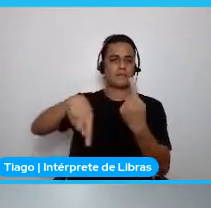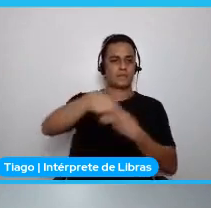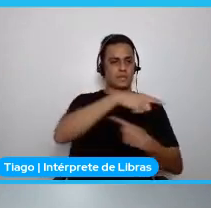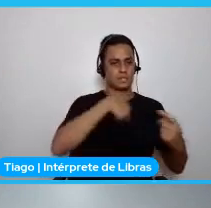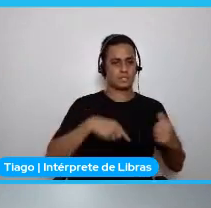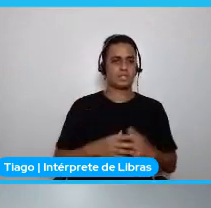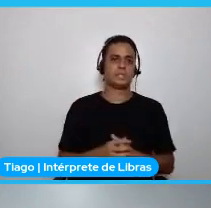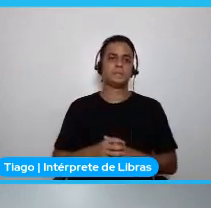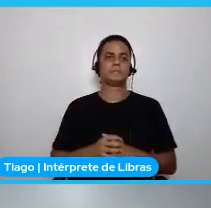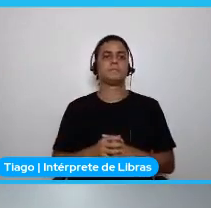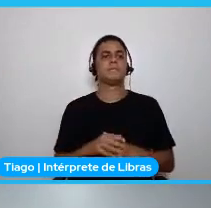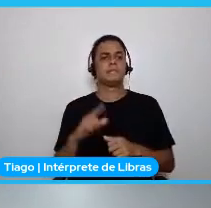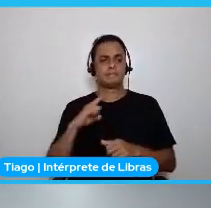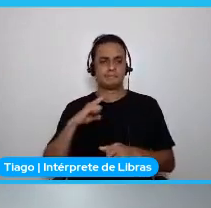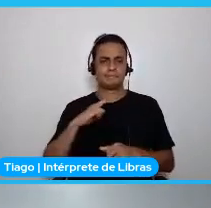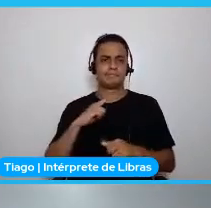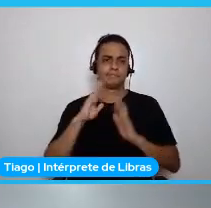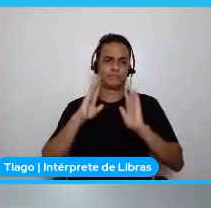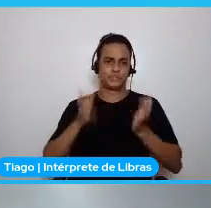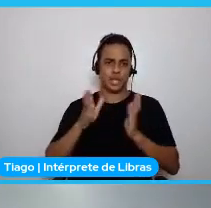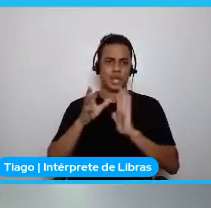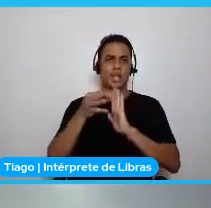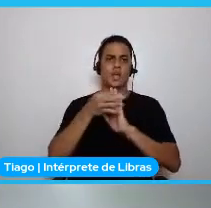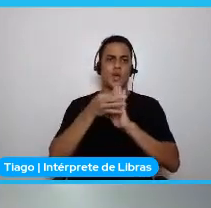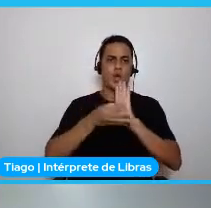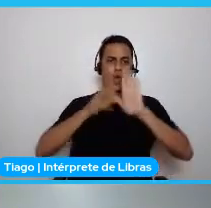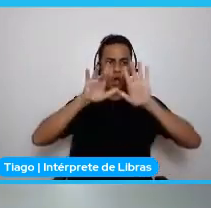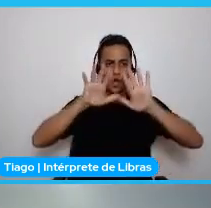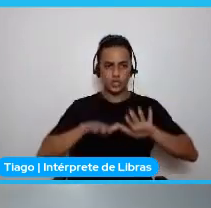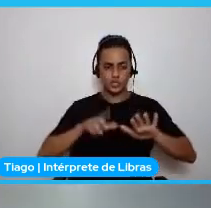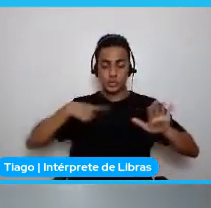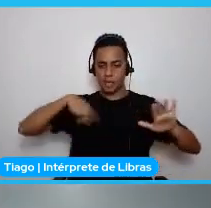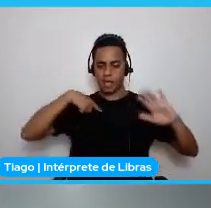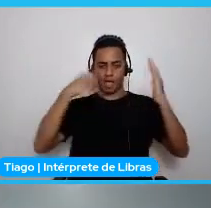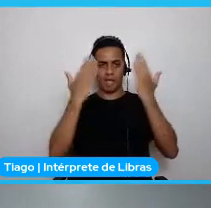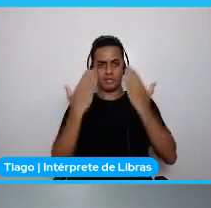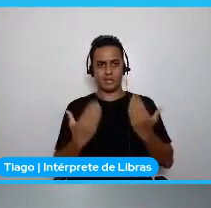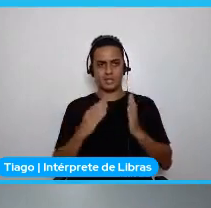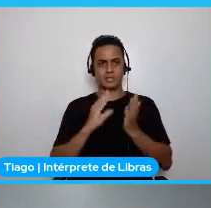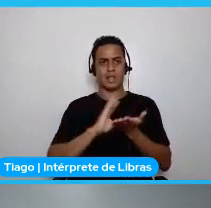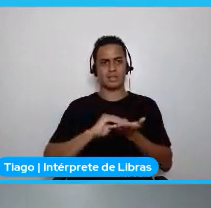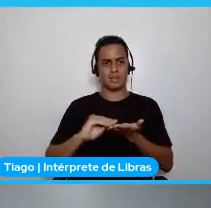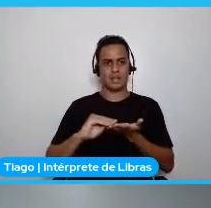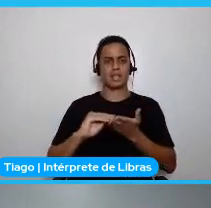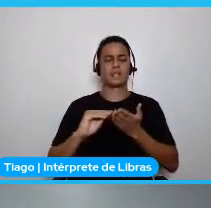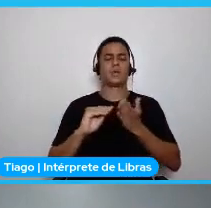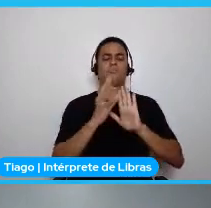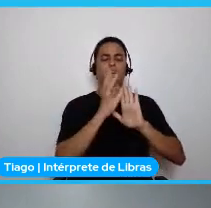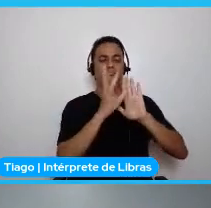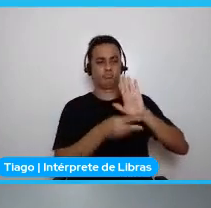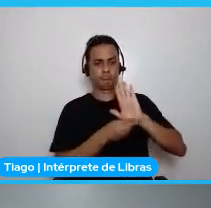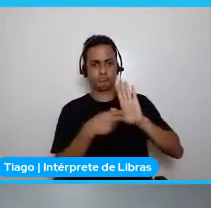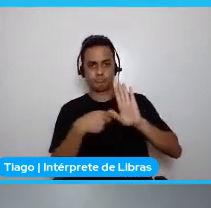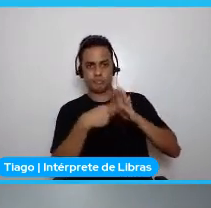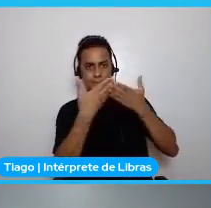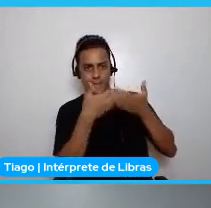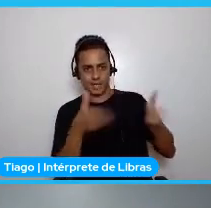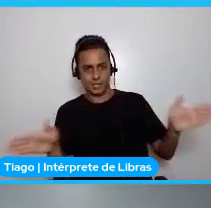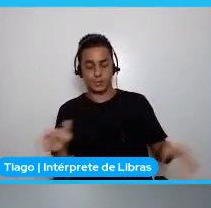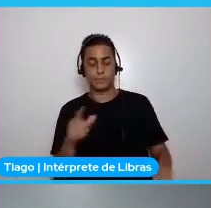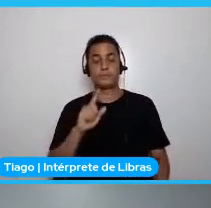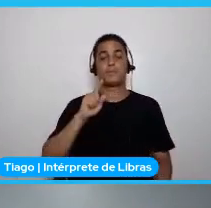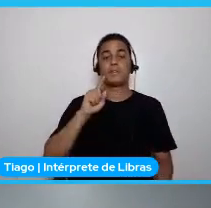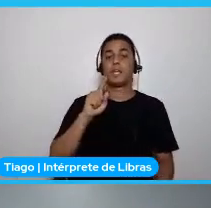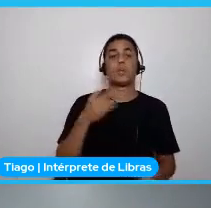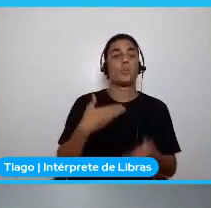a analizar datos abiertos. Y lo importante de este tipo de formatos es que no importa en qué